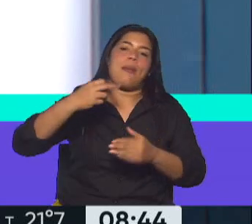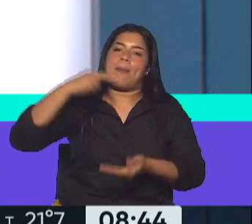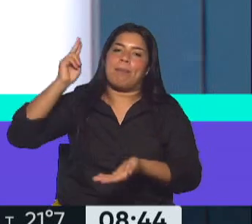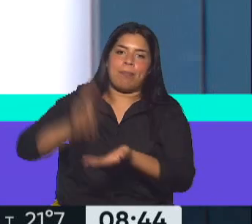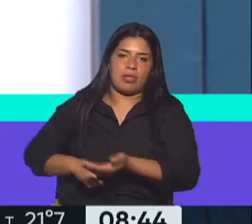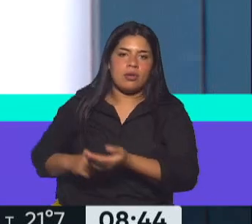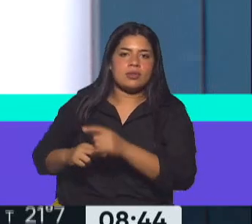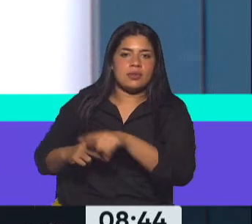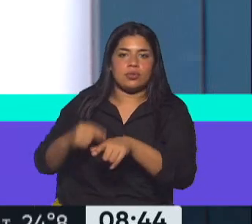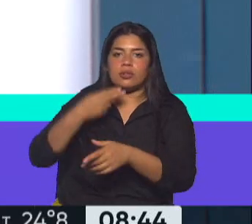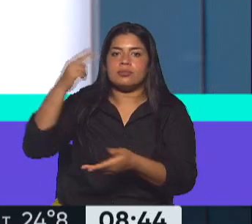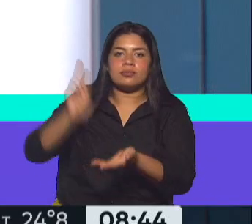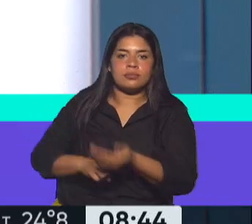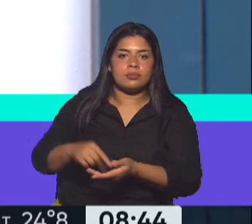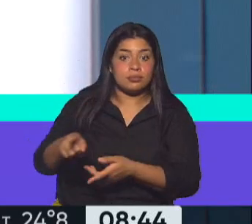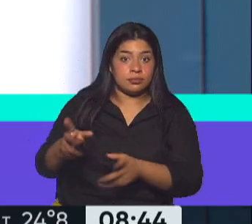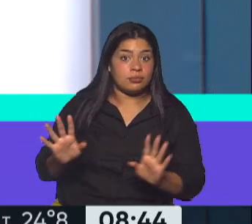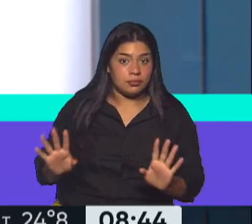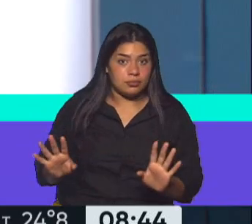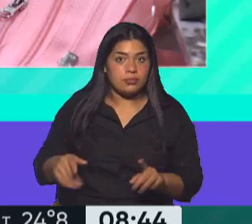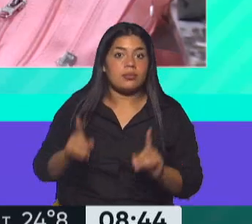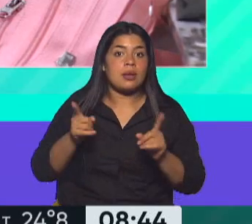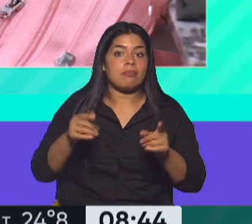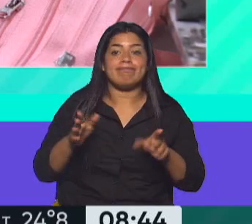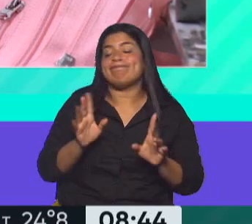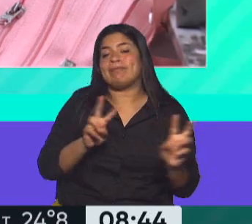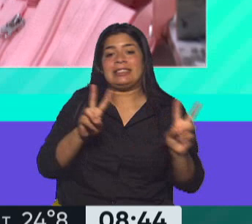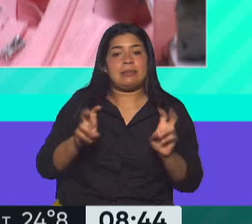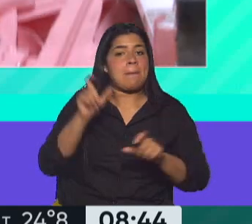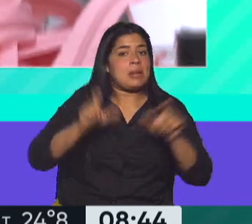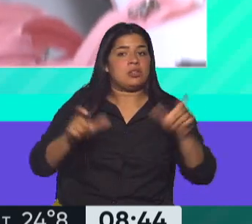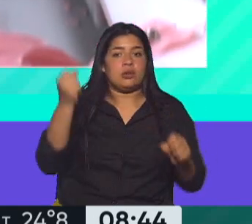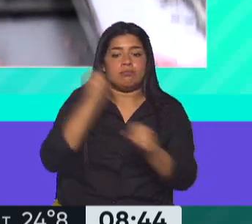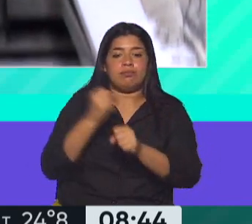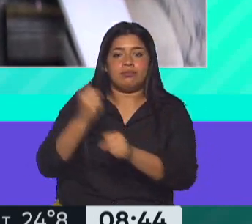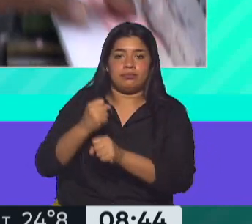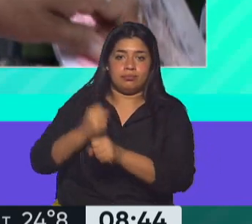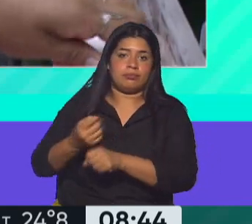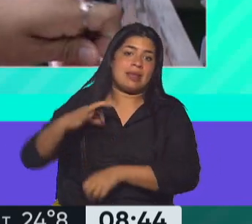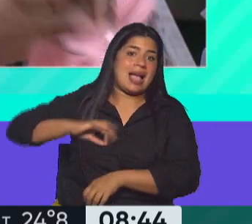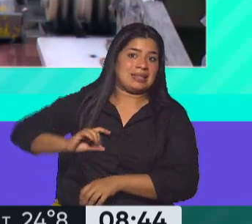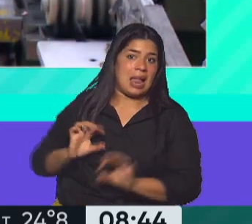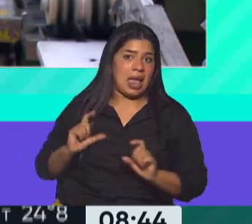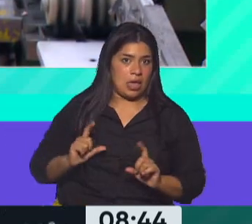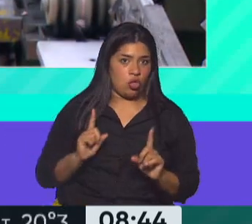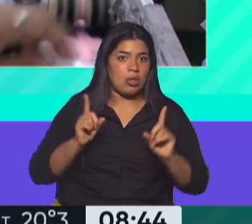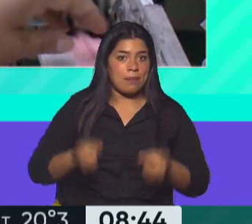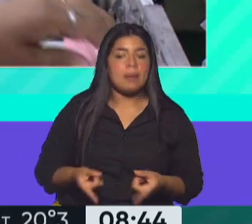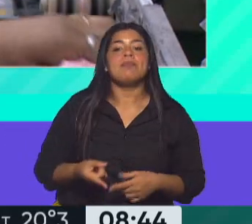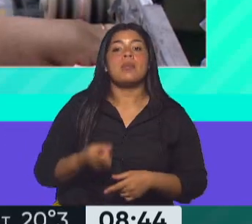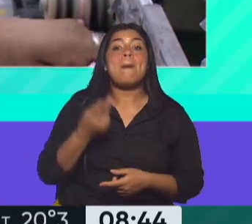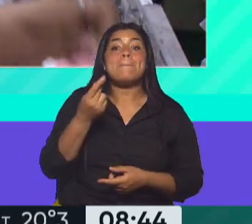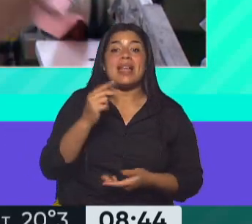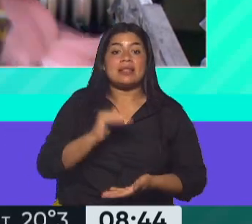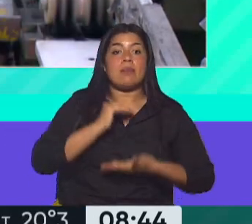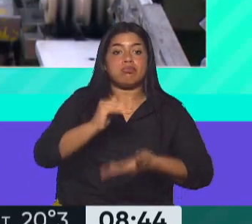entonces en este nuevo número. Eso por el lado de los trabajadores asalariados, por el lado de ganancias. Por el otro lado, doble indemnización. Estamos